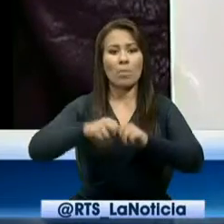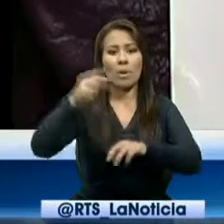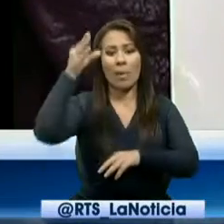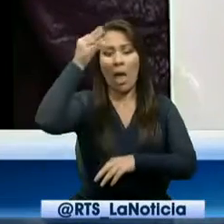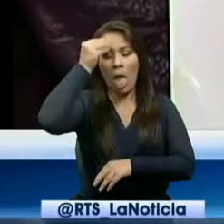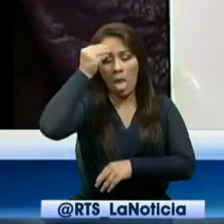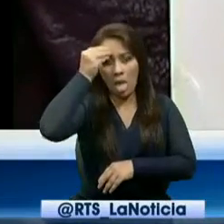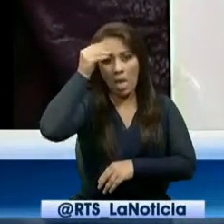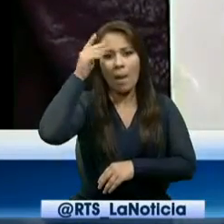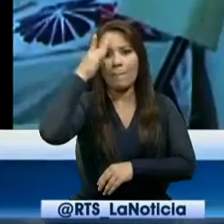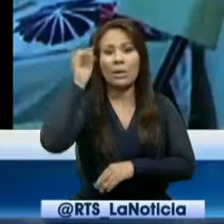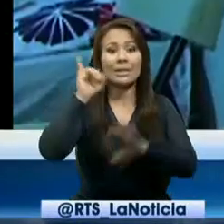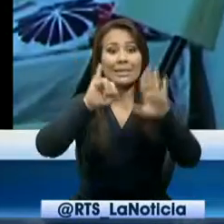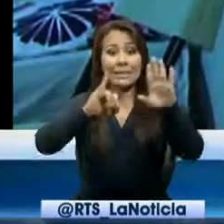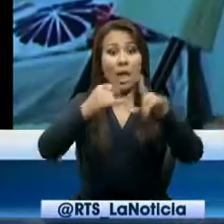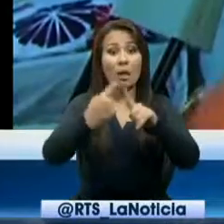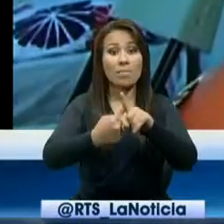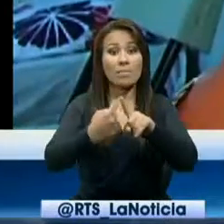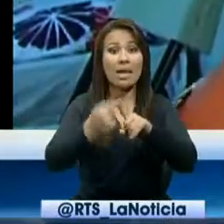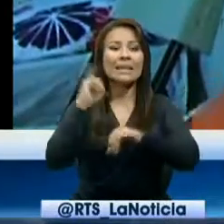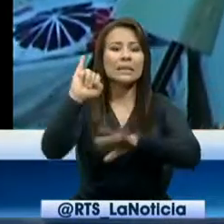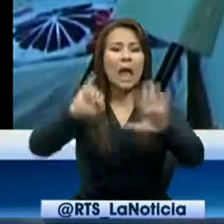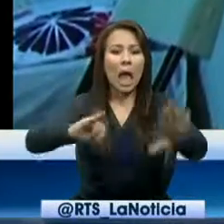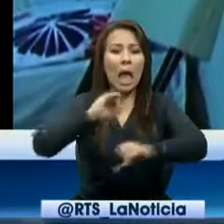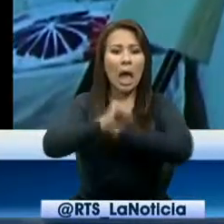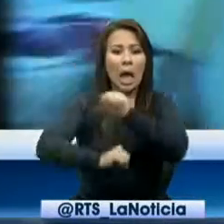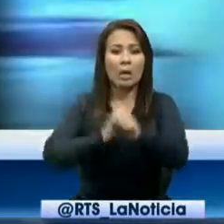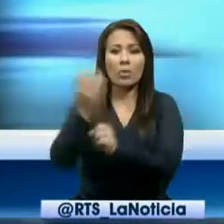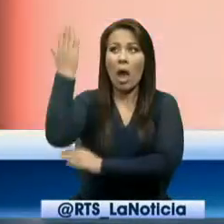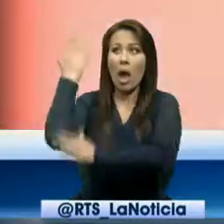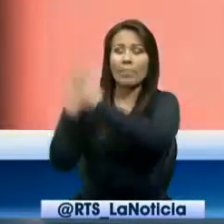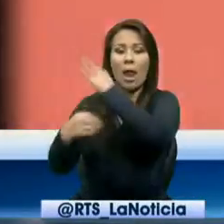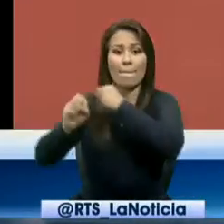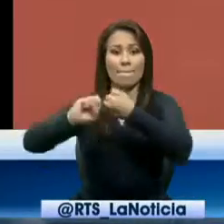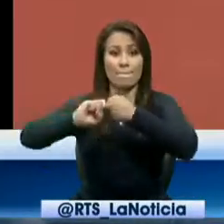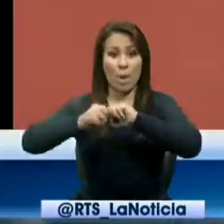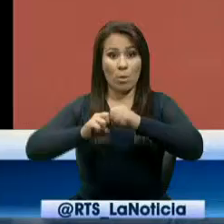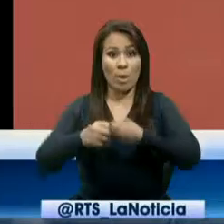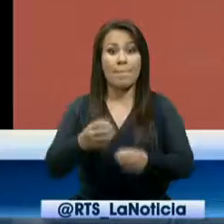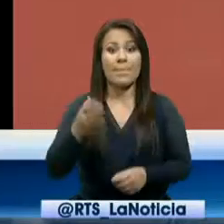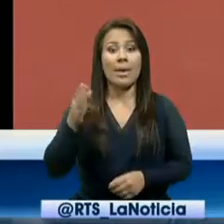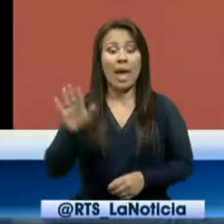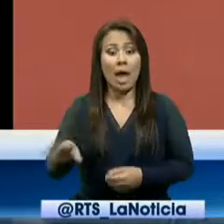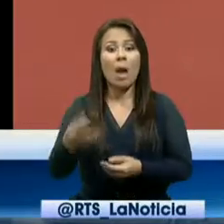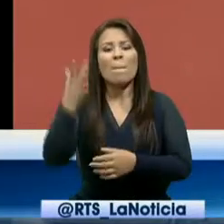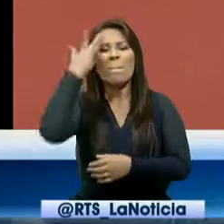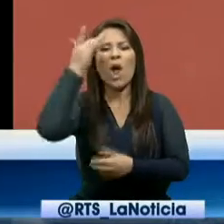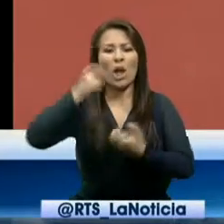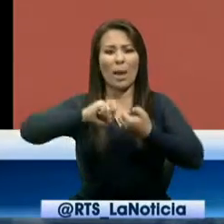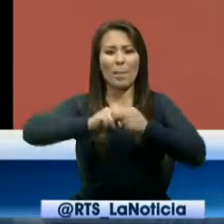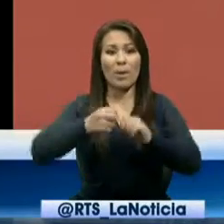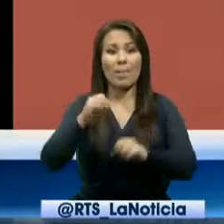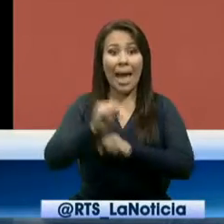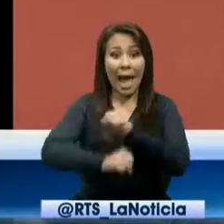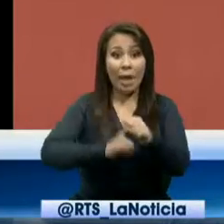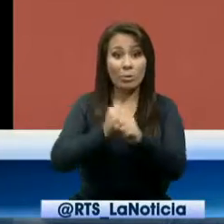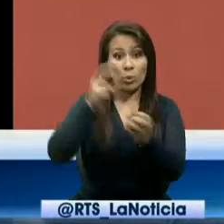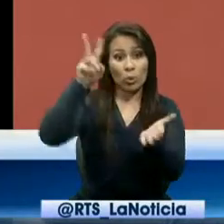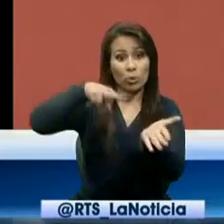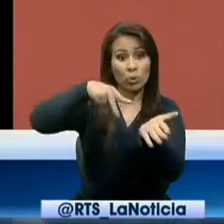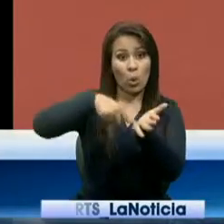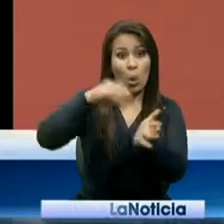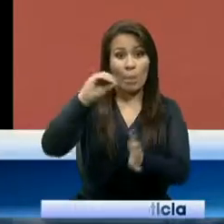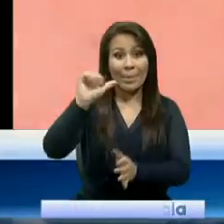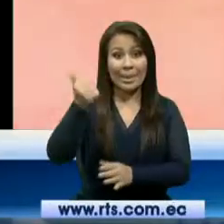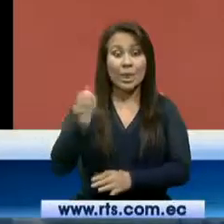hace 6 años, tras un fuerte impacto emocional. Lo que pasa es que él en el 2010 le mataron